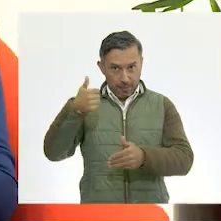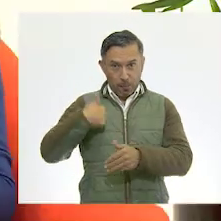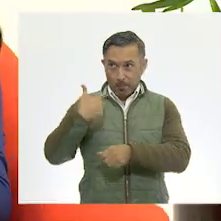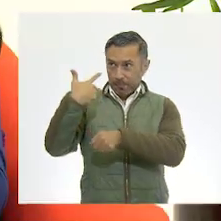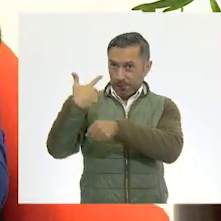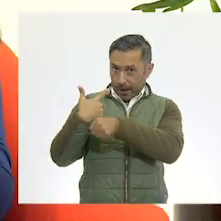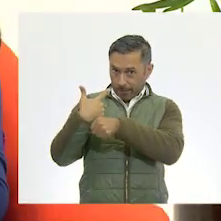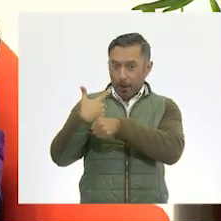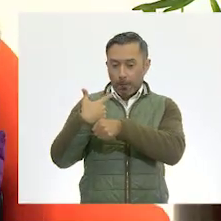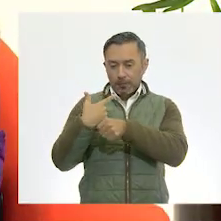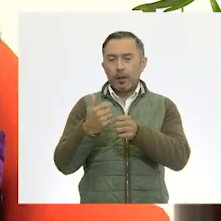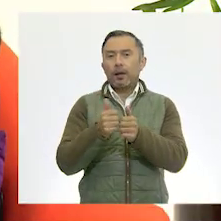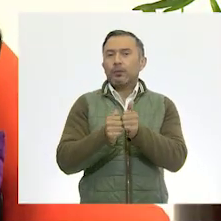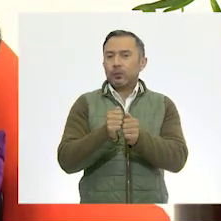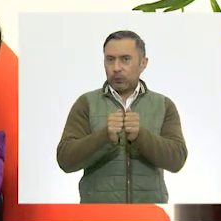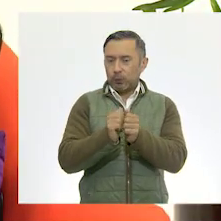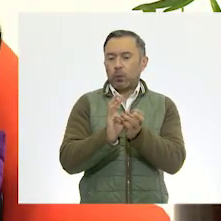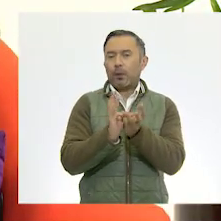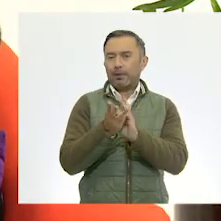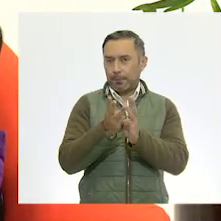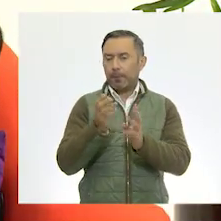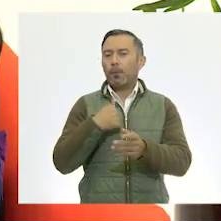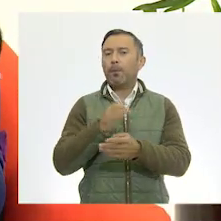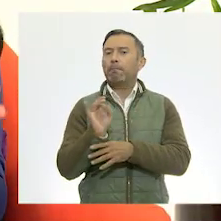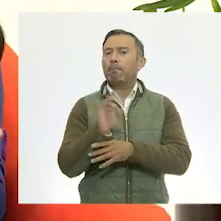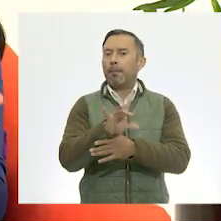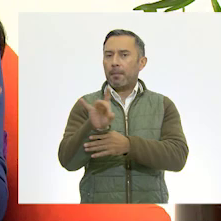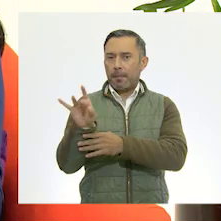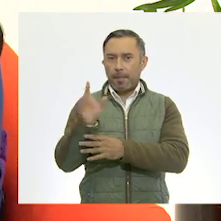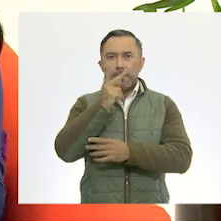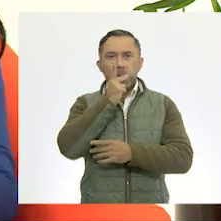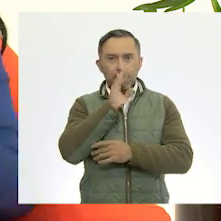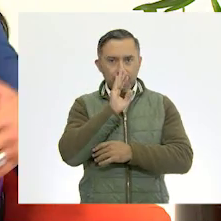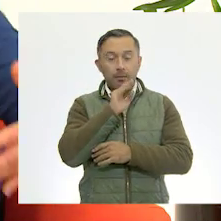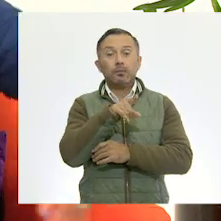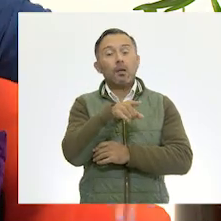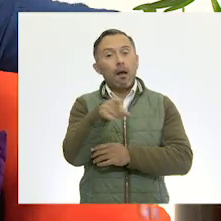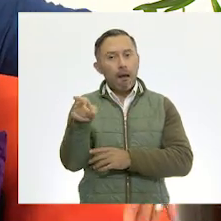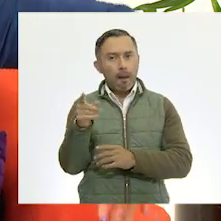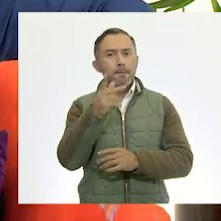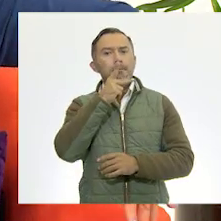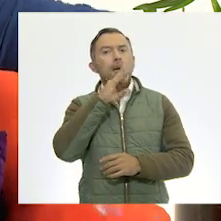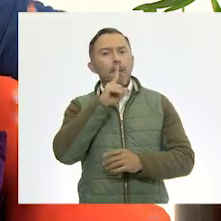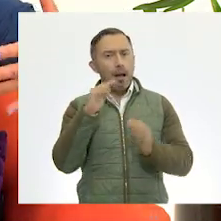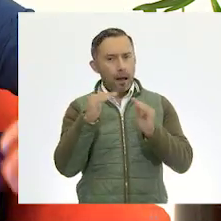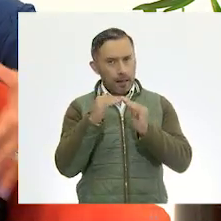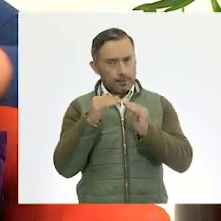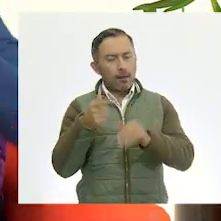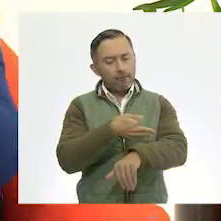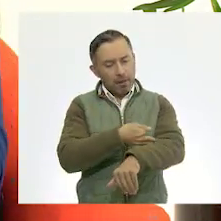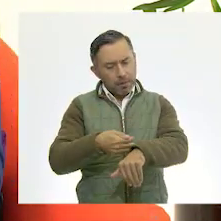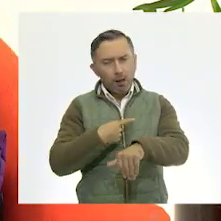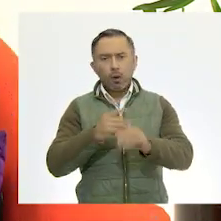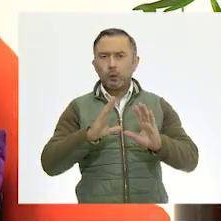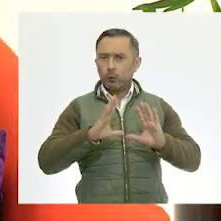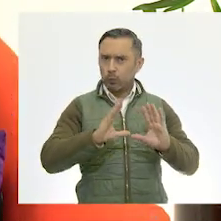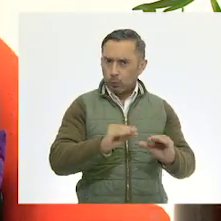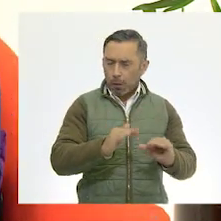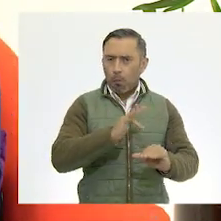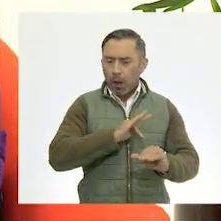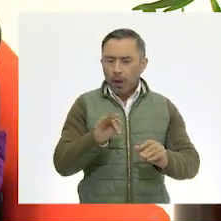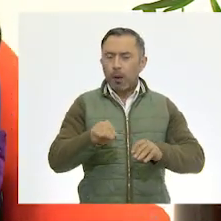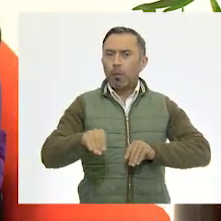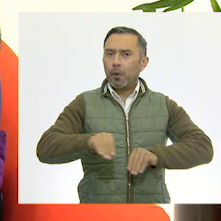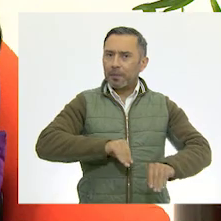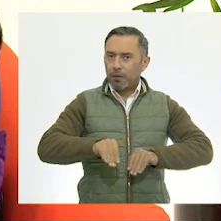para que ellos también los practiquen en casa, porque ellos brindan ese apoyo también en casa y ellos pueden apoyarlos haciendo también los movimientos para que